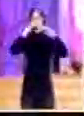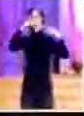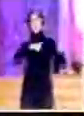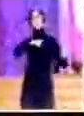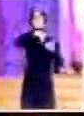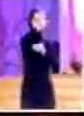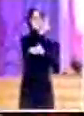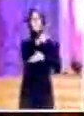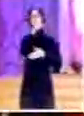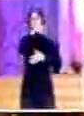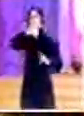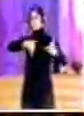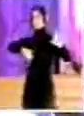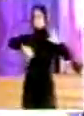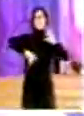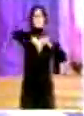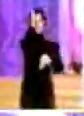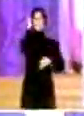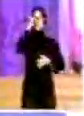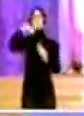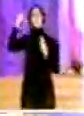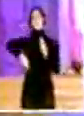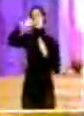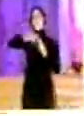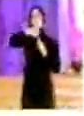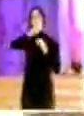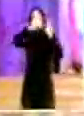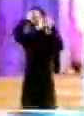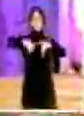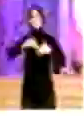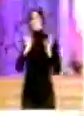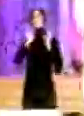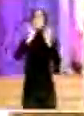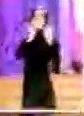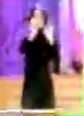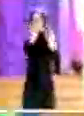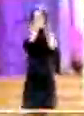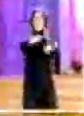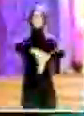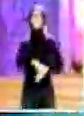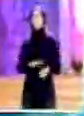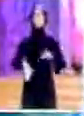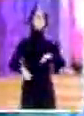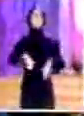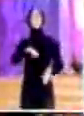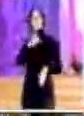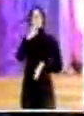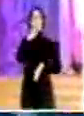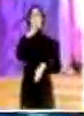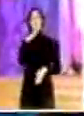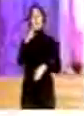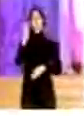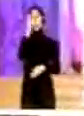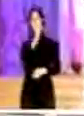este circo sale ya, Gran Canaria no pise más. Ahora actúa en